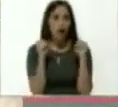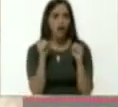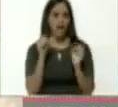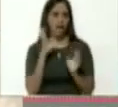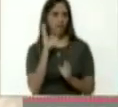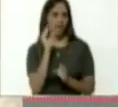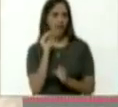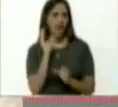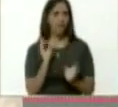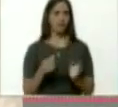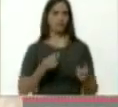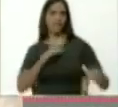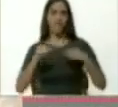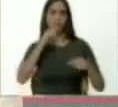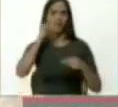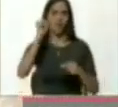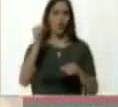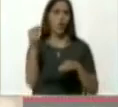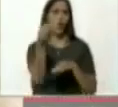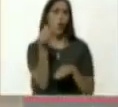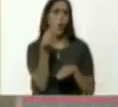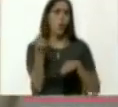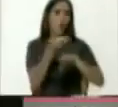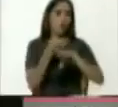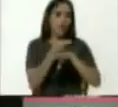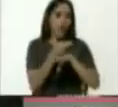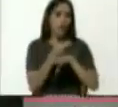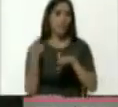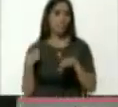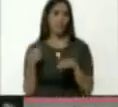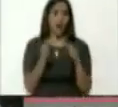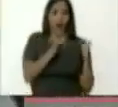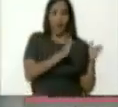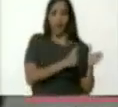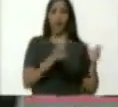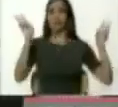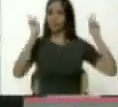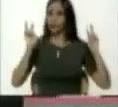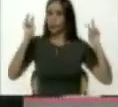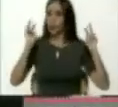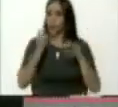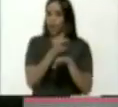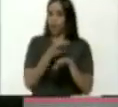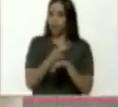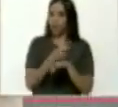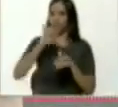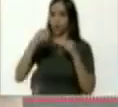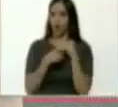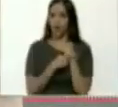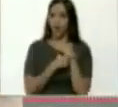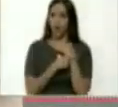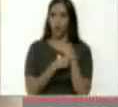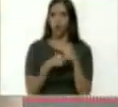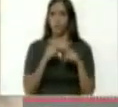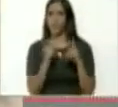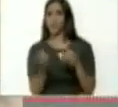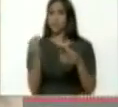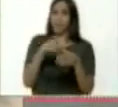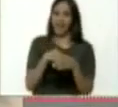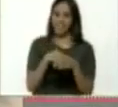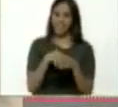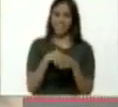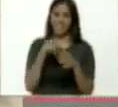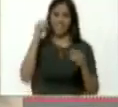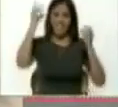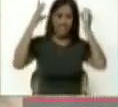hablaba del régimen de Maduro como gobierno, teniendo al lado al que se supone que es gobierno, que es Juan Guaidó. Pero además, los disparates que